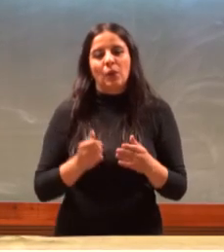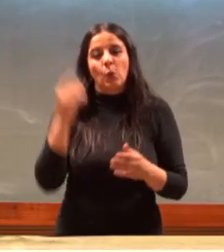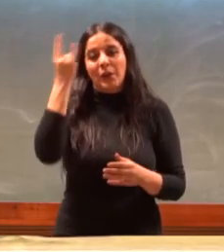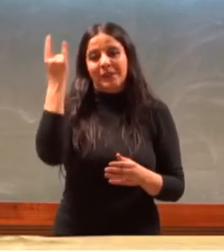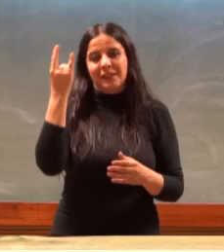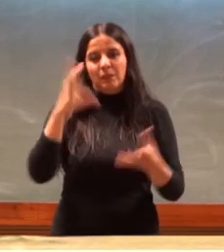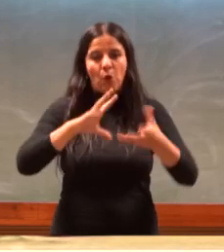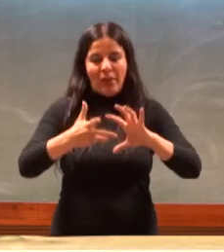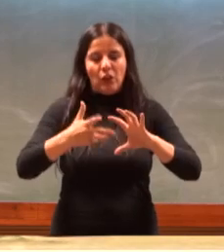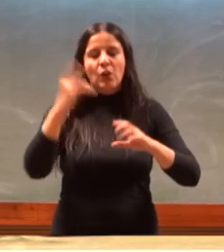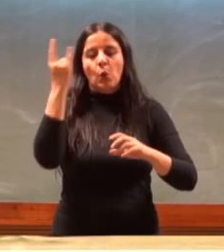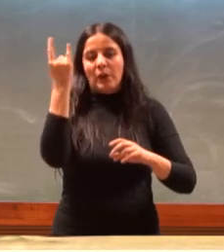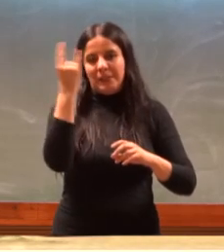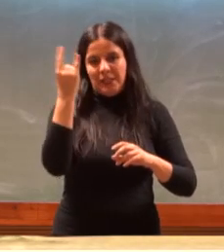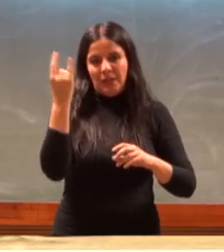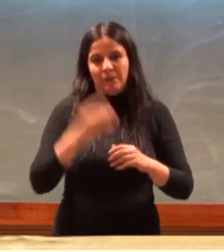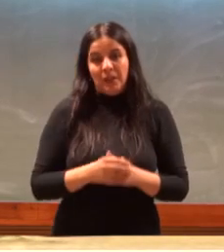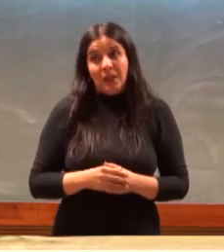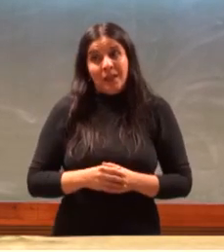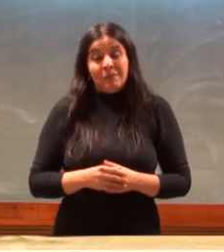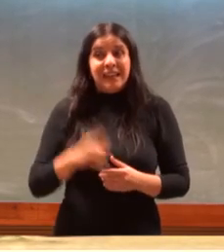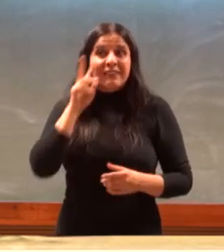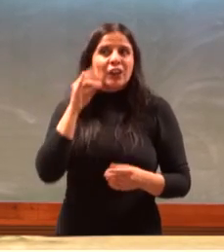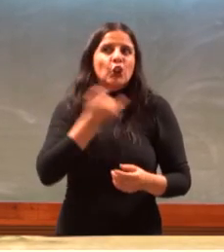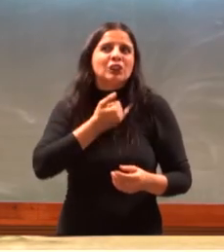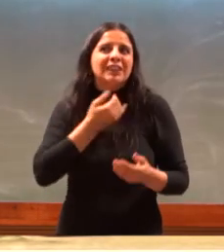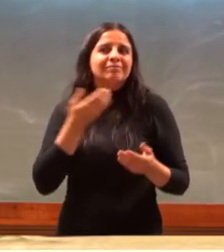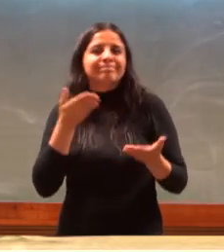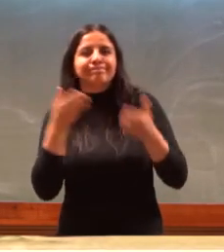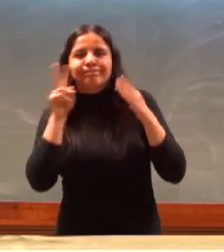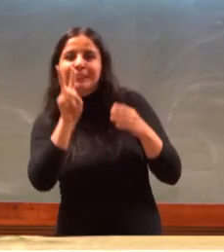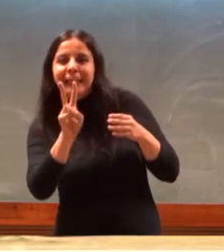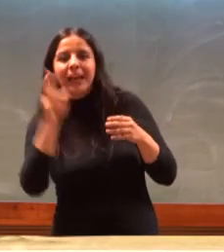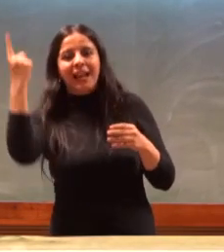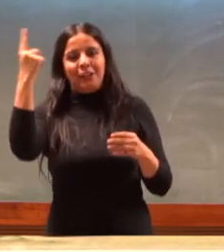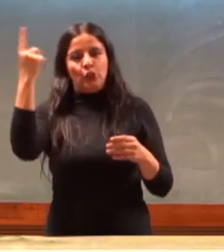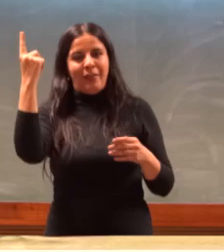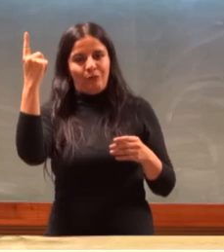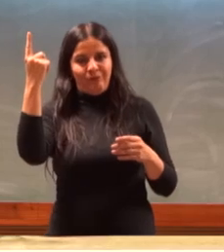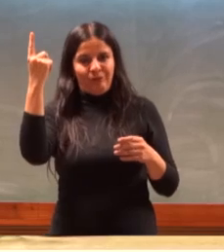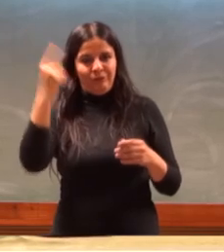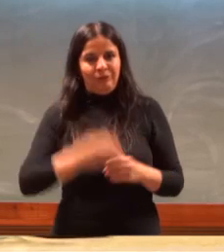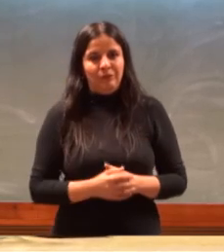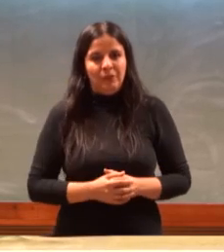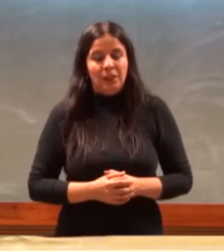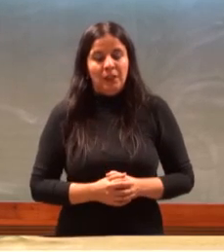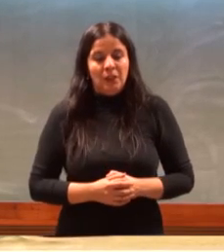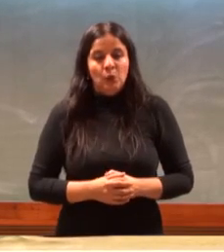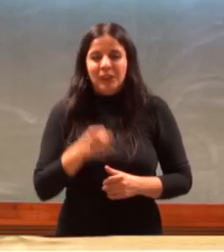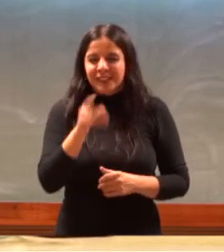están tendiendo las políticas rectorales y las políticas nacionales ustedes saben